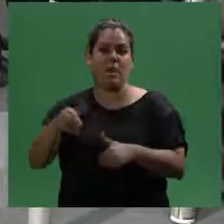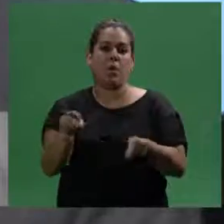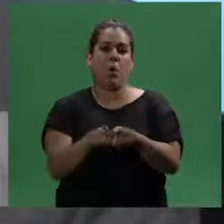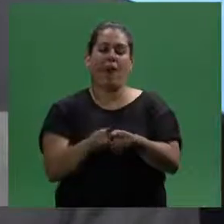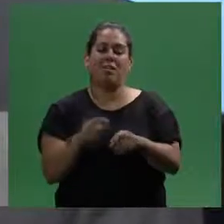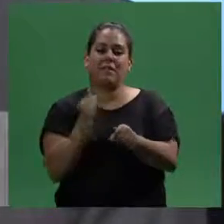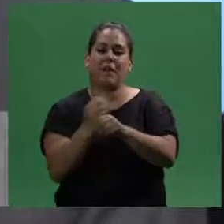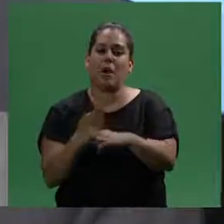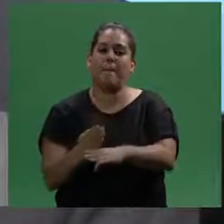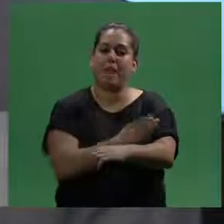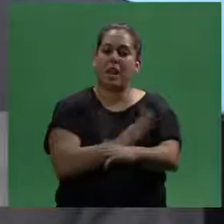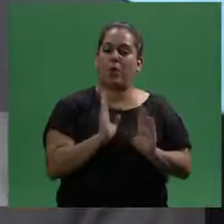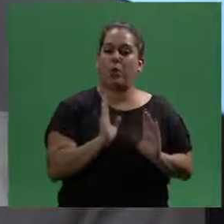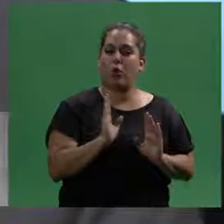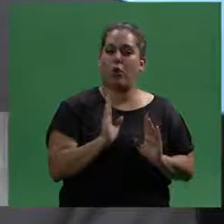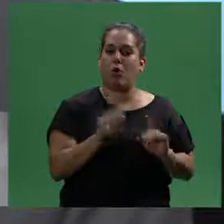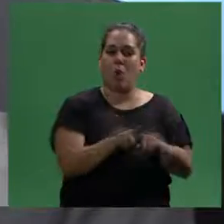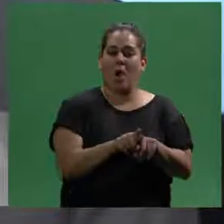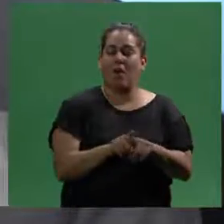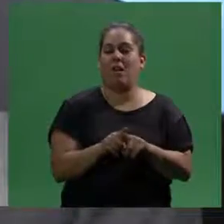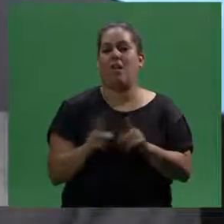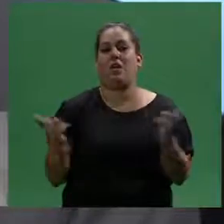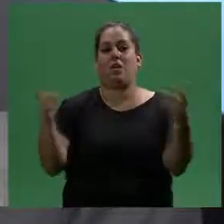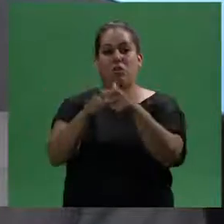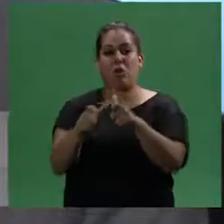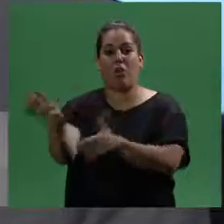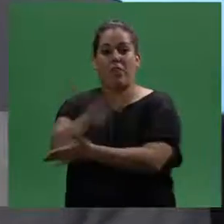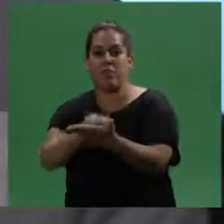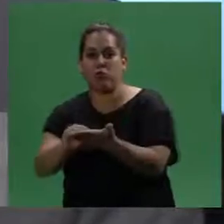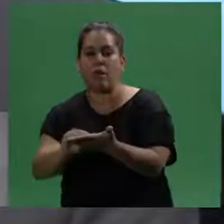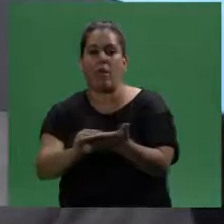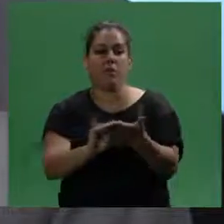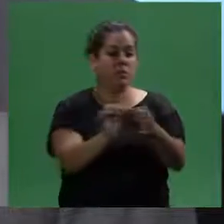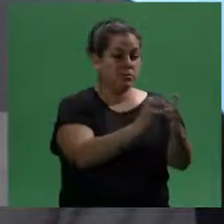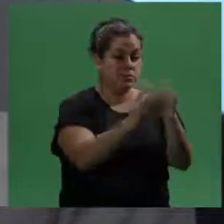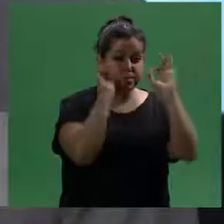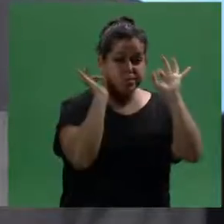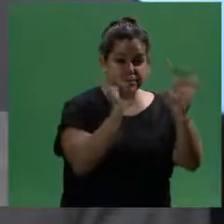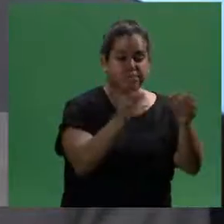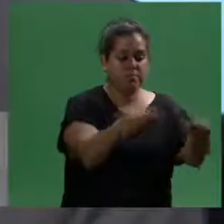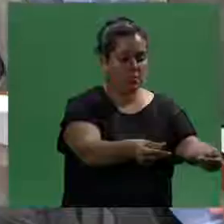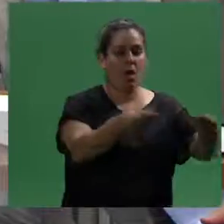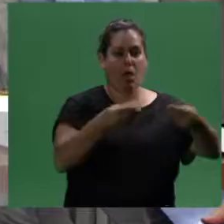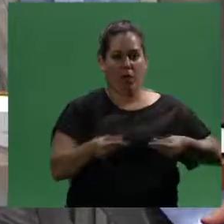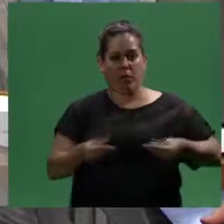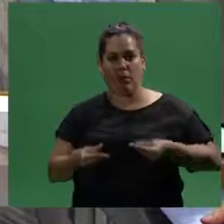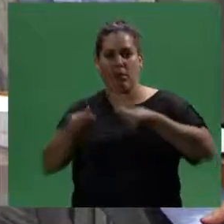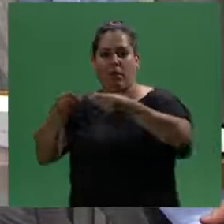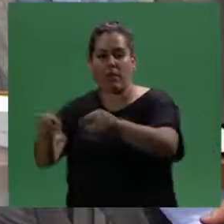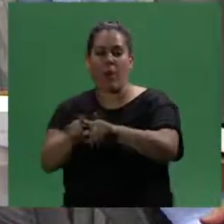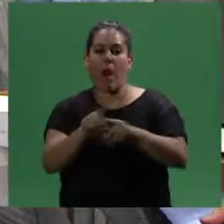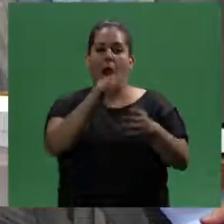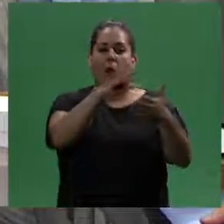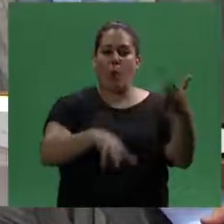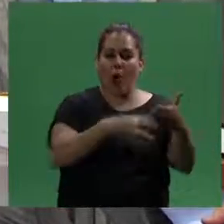van haciendo el trabajo previo y llevan ya las reuniones de diputados, los temas bastante analizados,